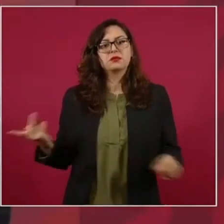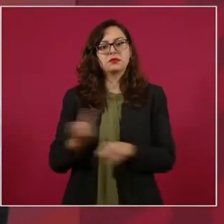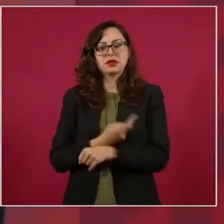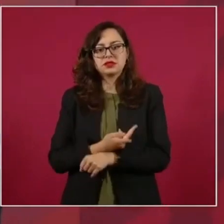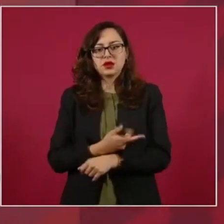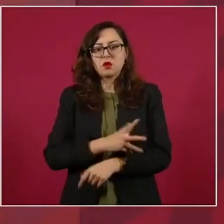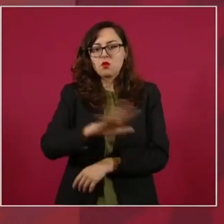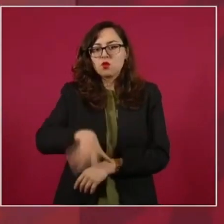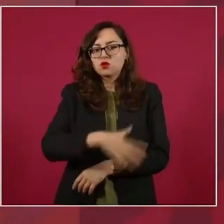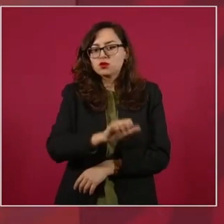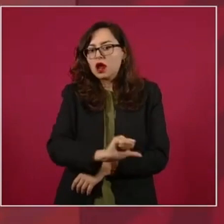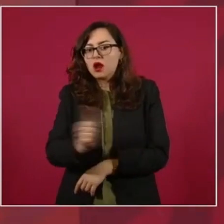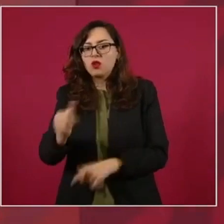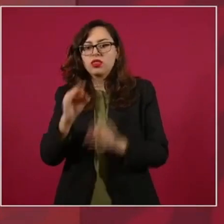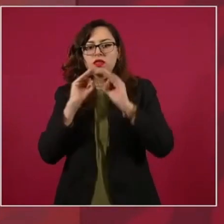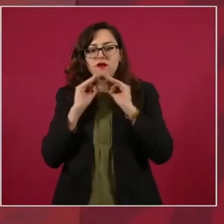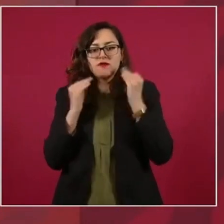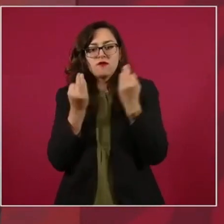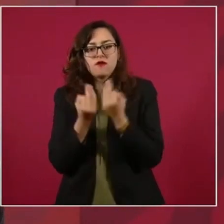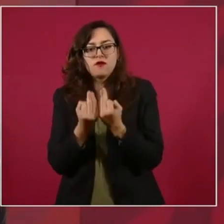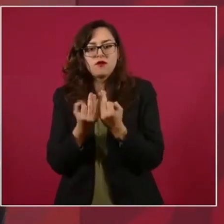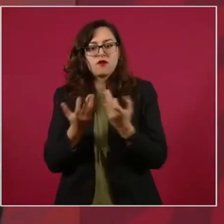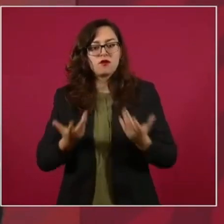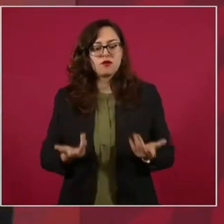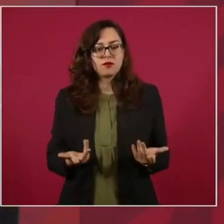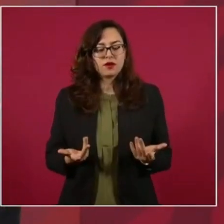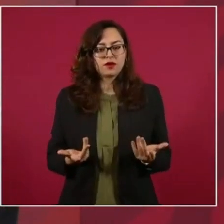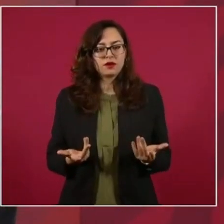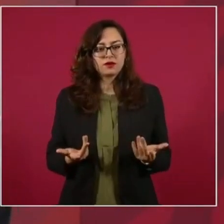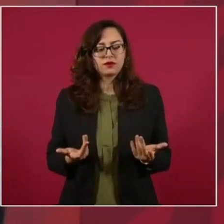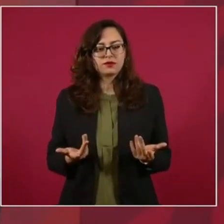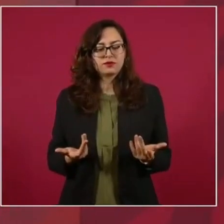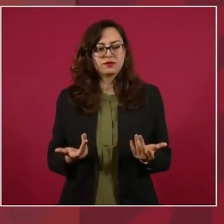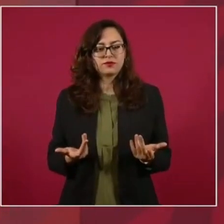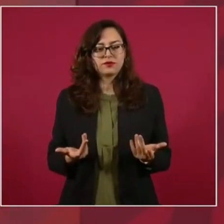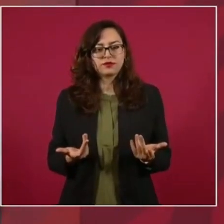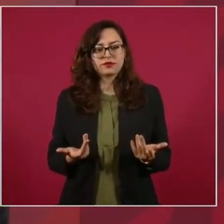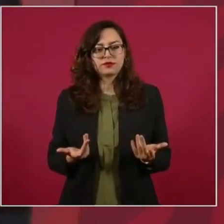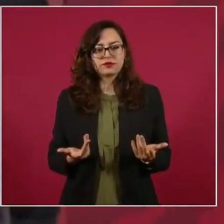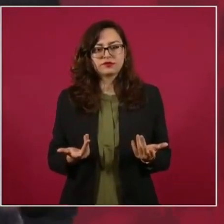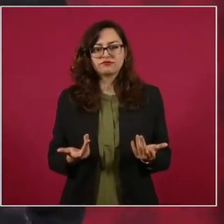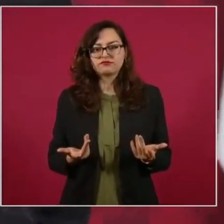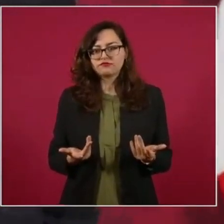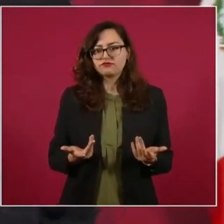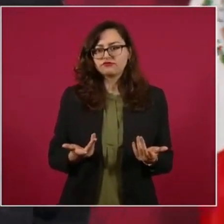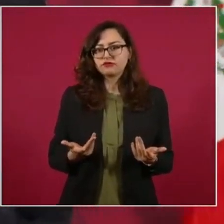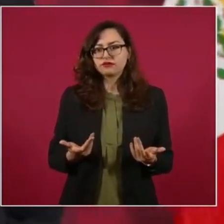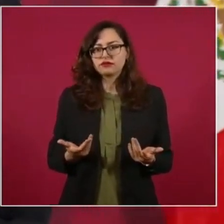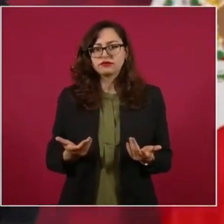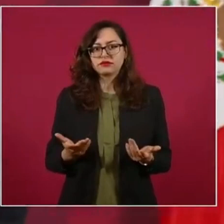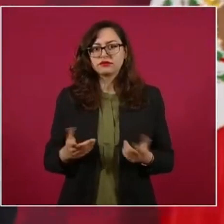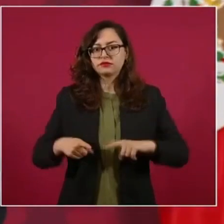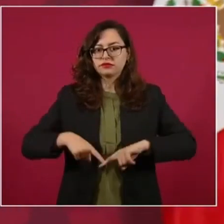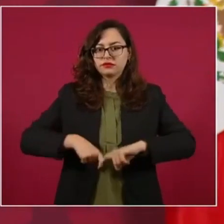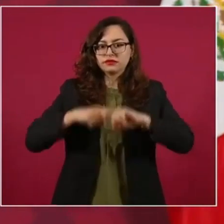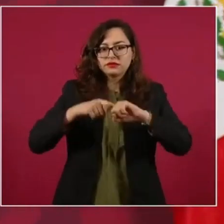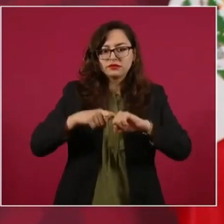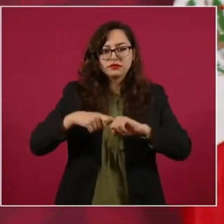buscar alternativas para que haya una tregua?